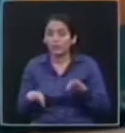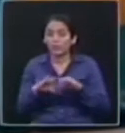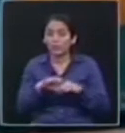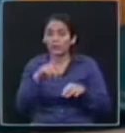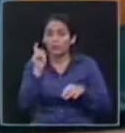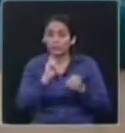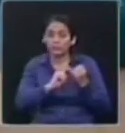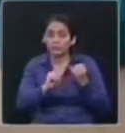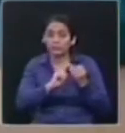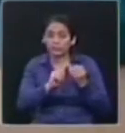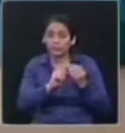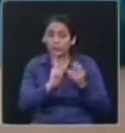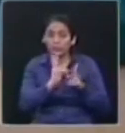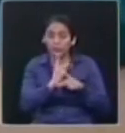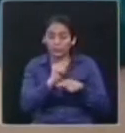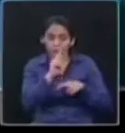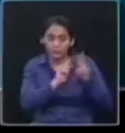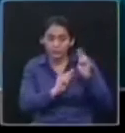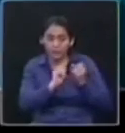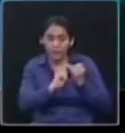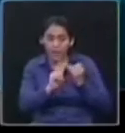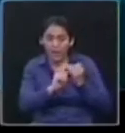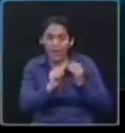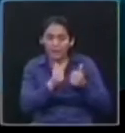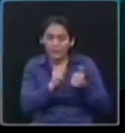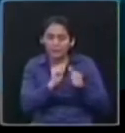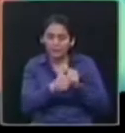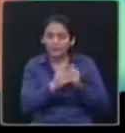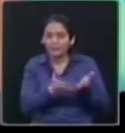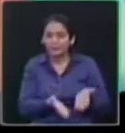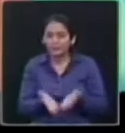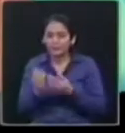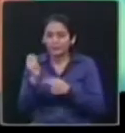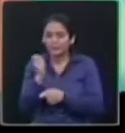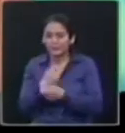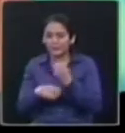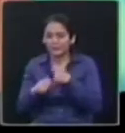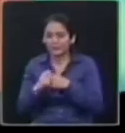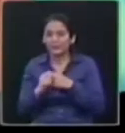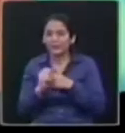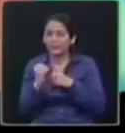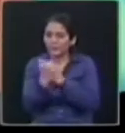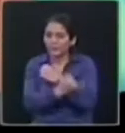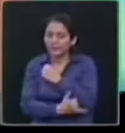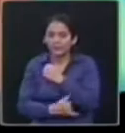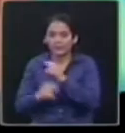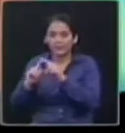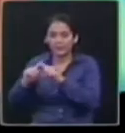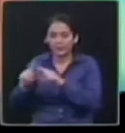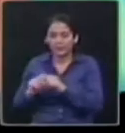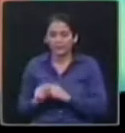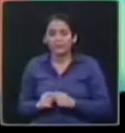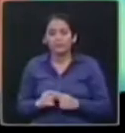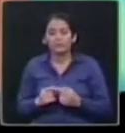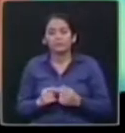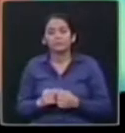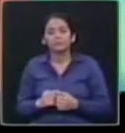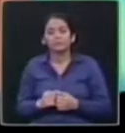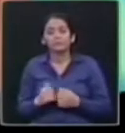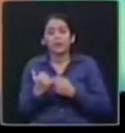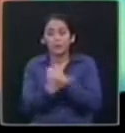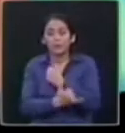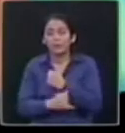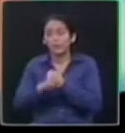producto debe tener para su aprobación e internacionalización. Todos los países lo que exigen es